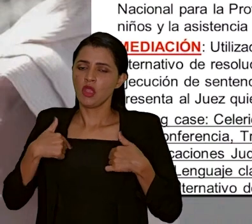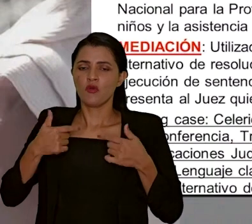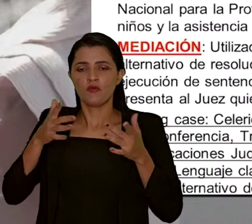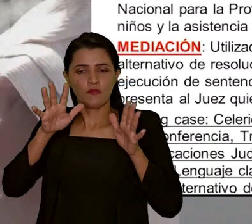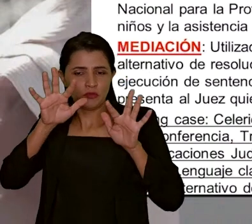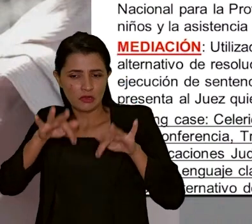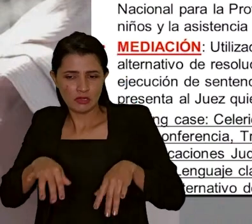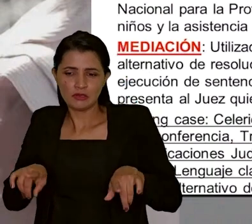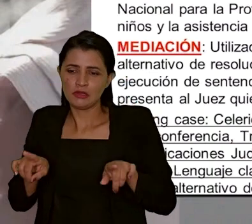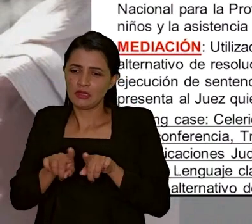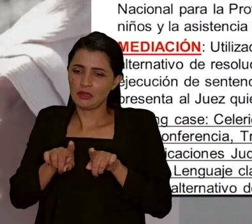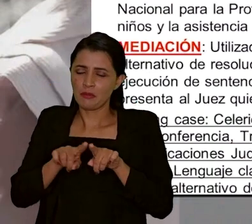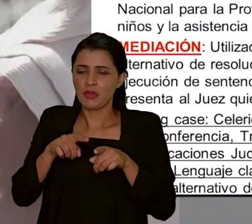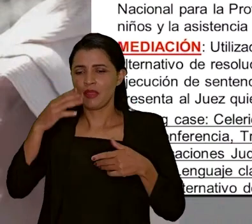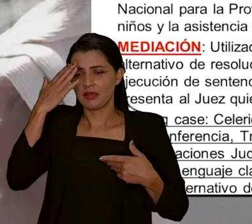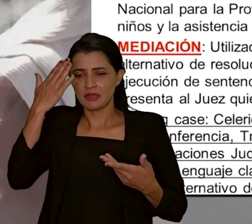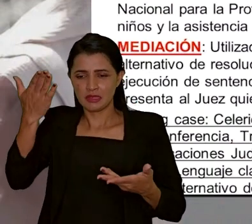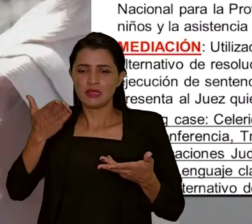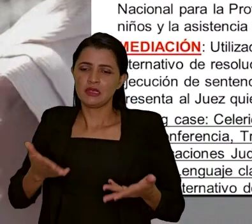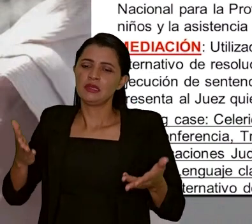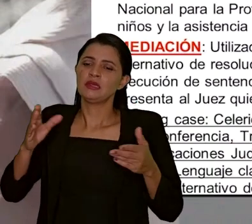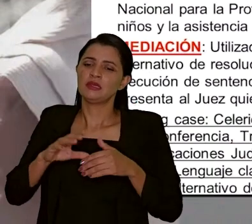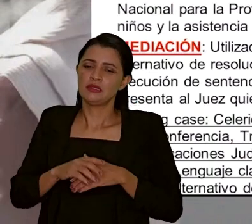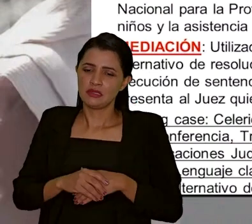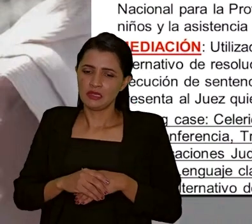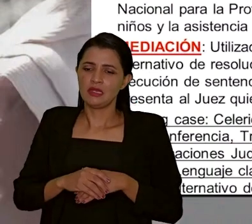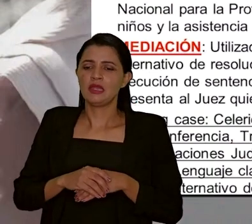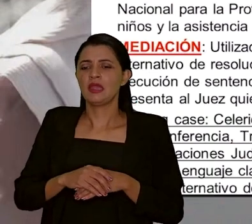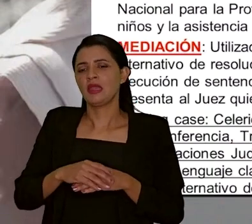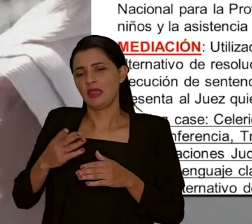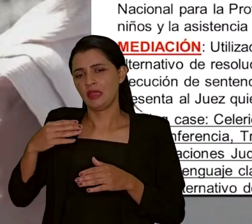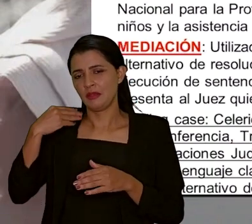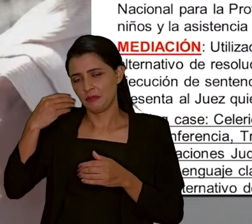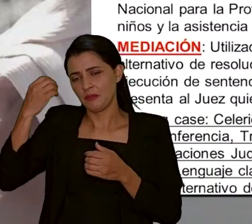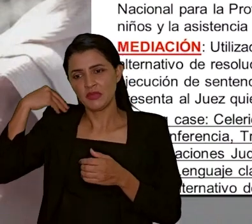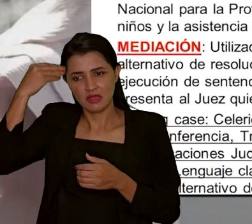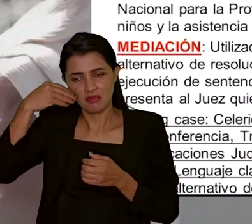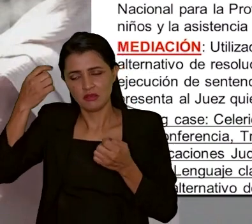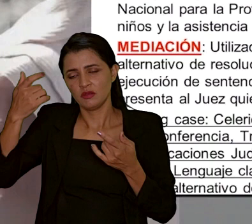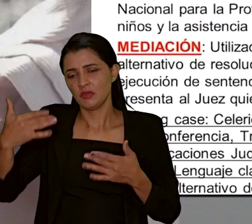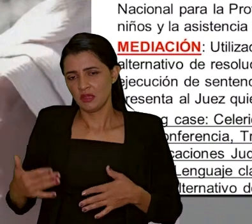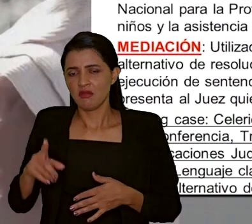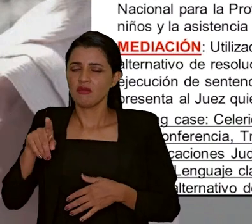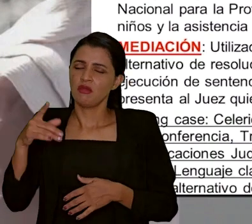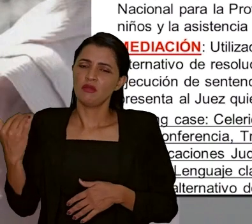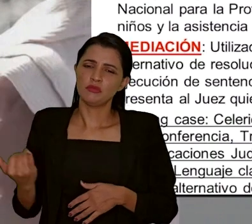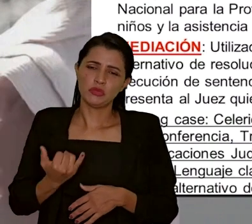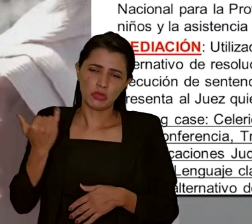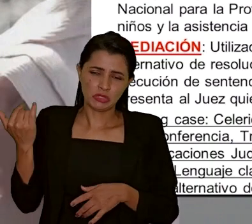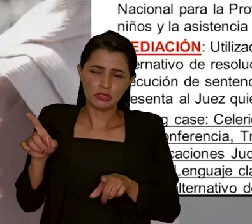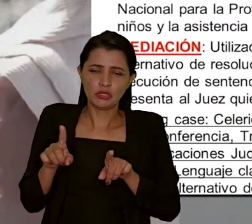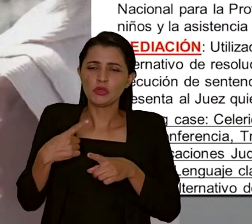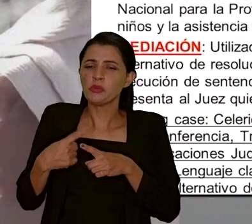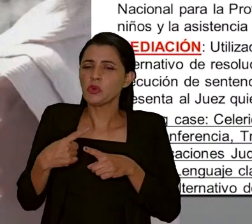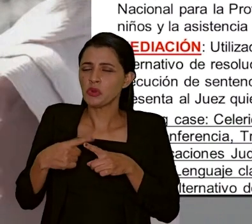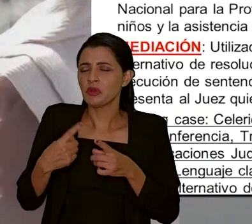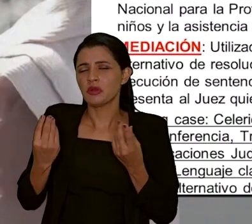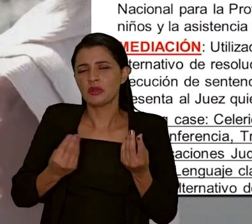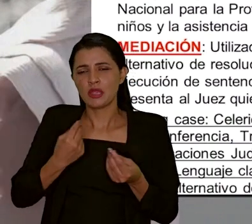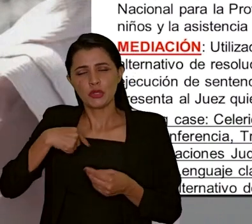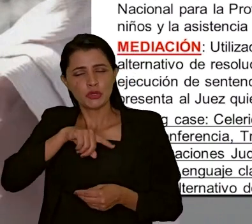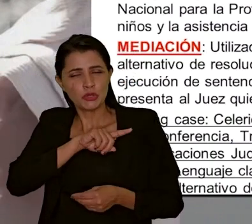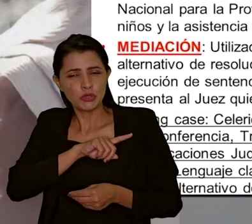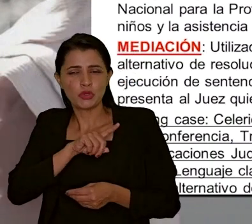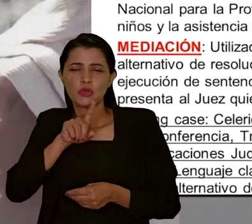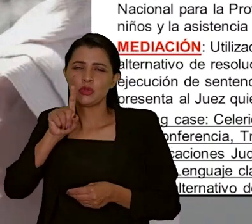caso. Es un caso realmente muy importante y que nos muestra cómo